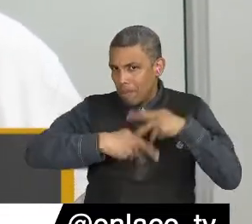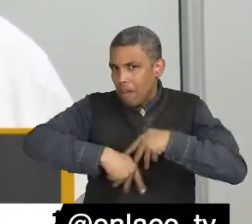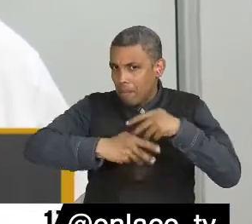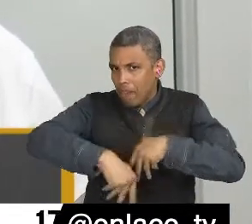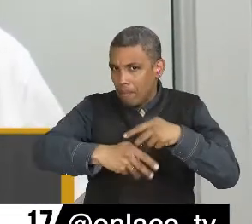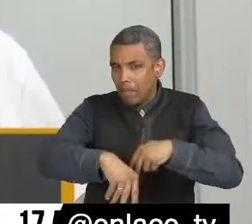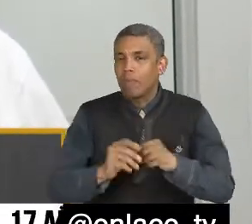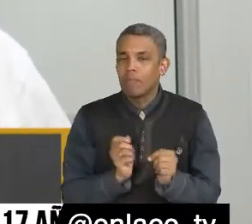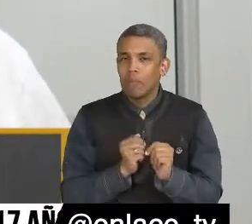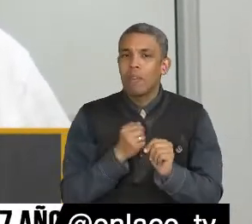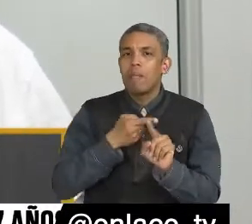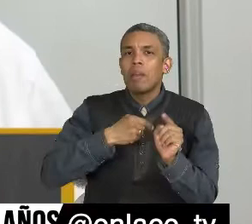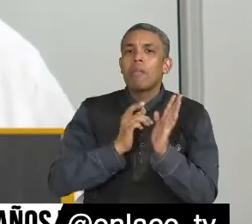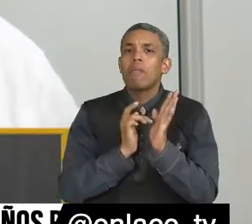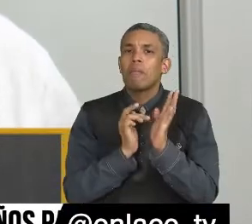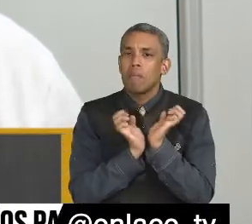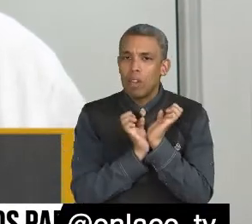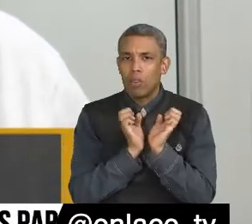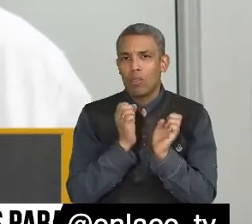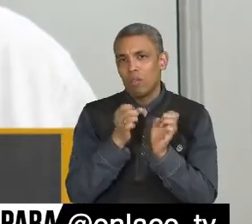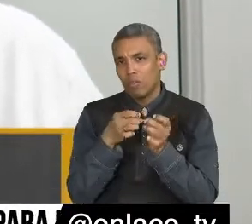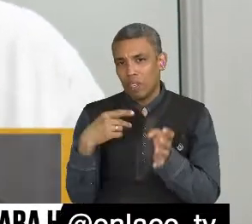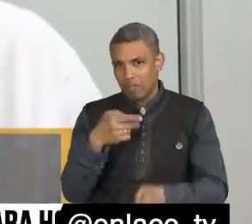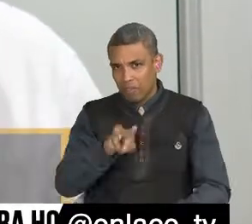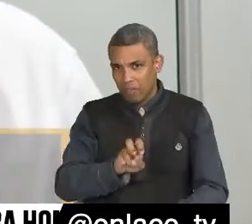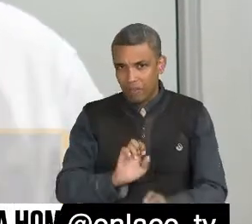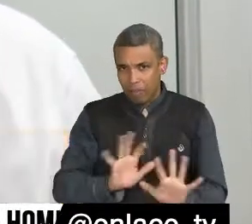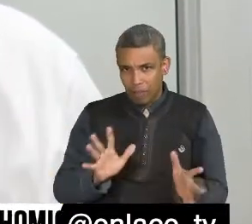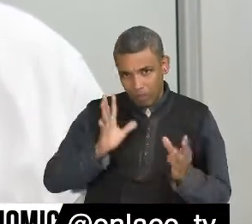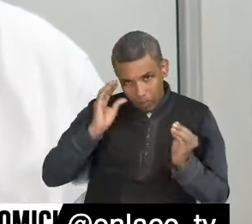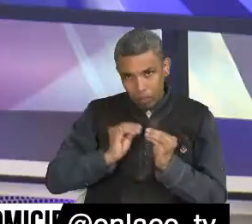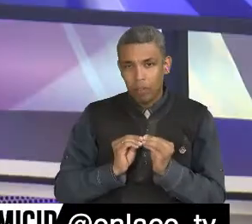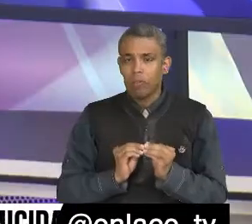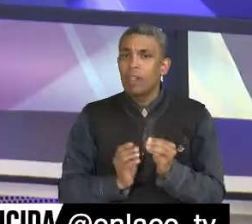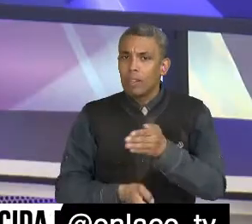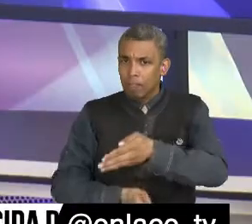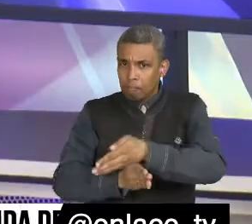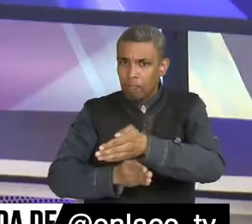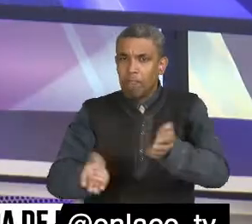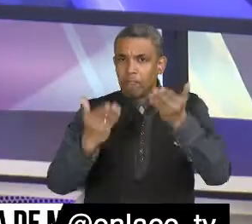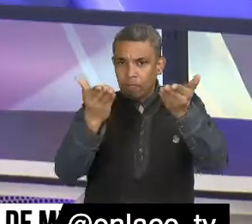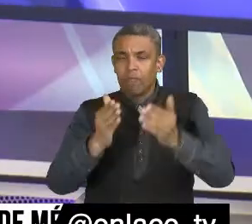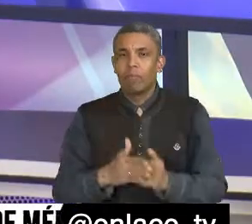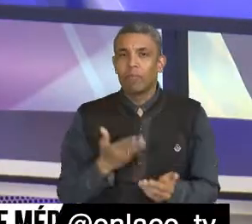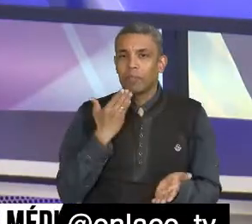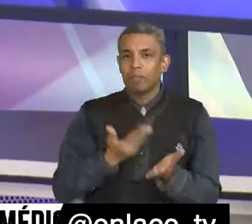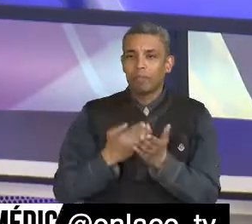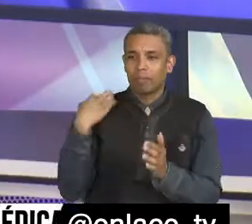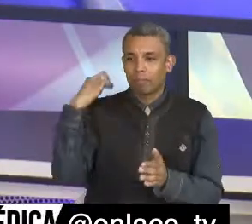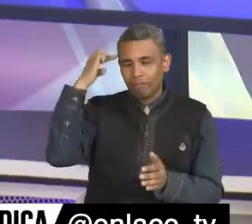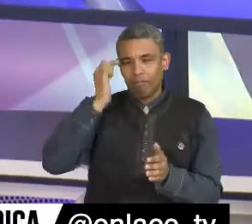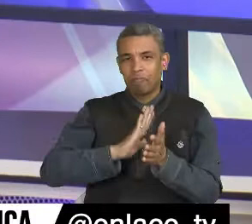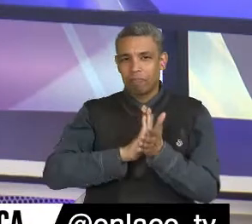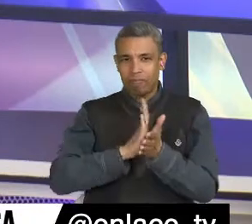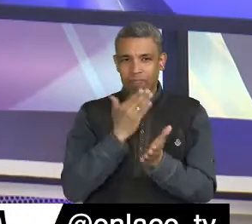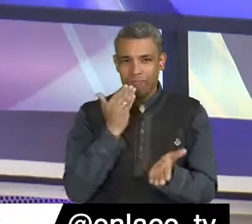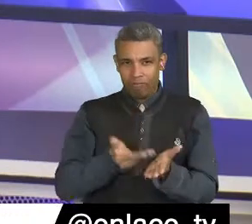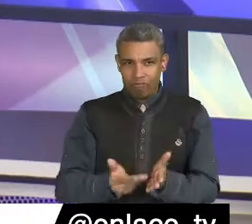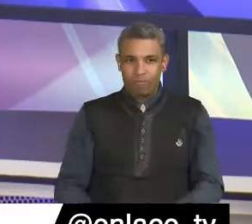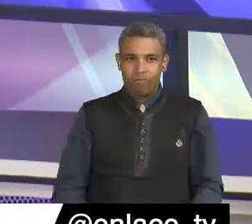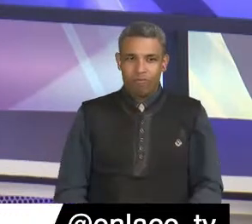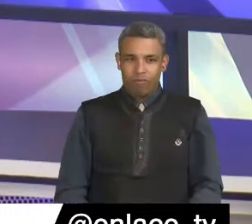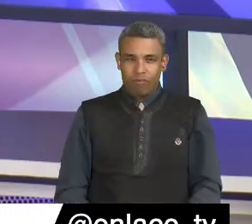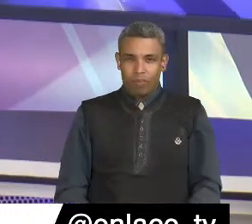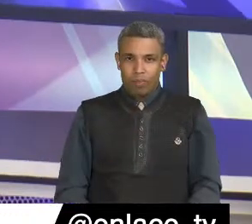es lo que se ha concluido. Continúan ustedes con más información en estudios. Muy buenas tardes. Gracias, Pedro, por la información. Buenas tardes.